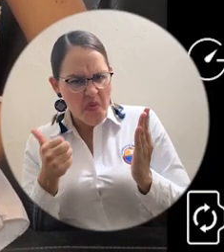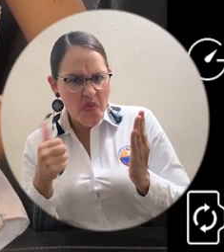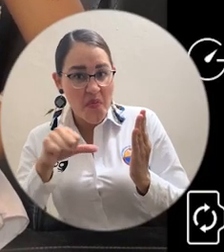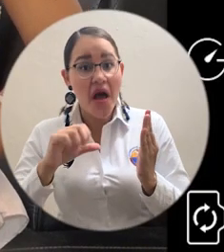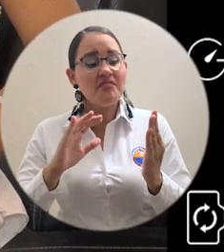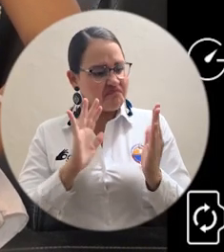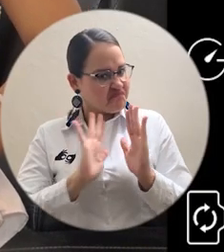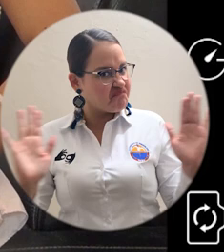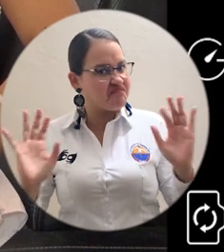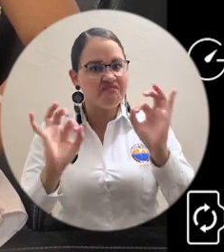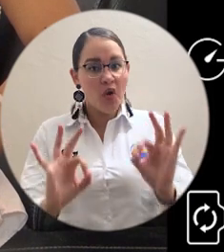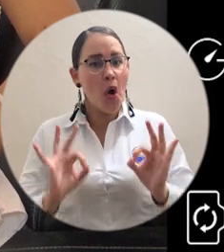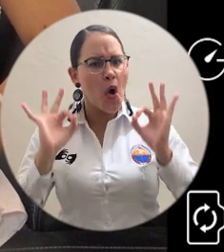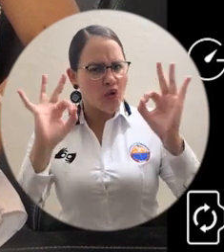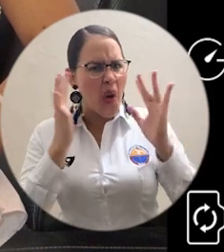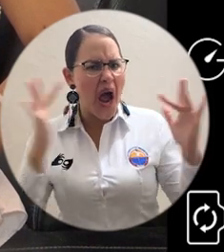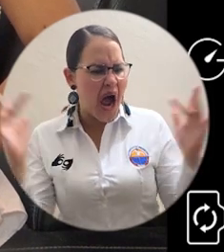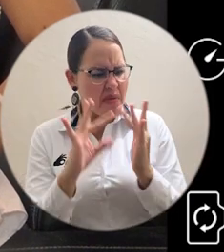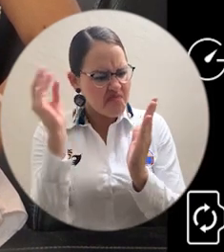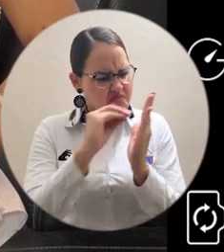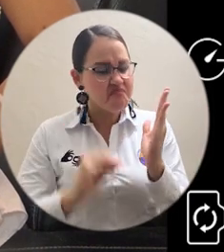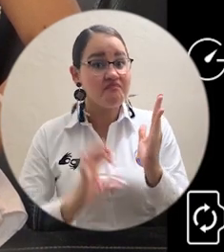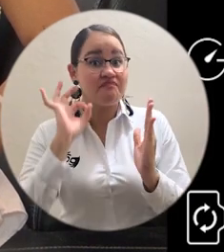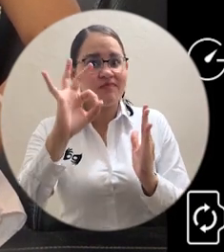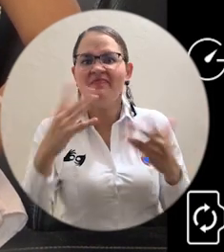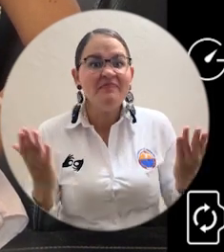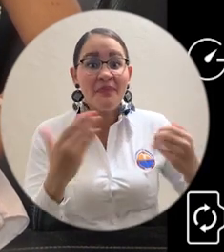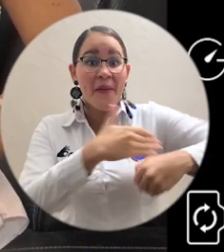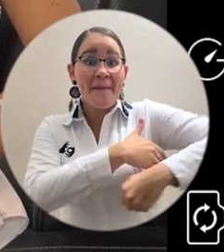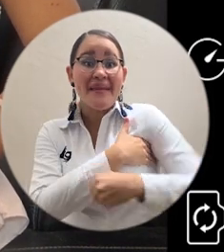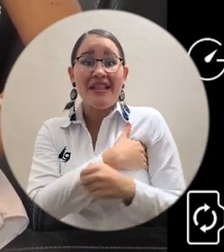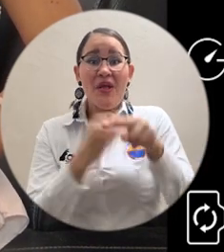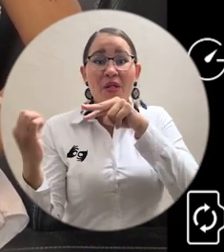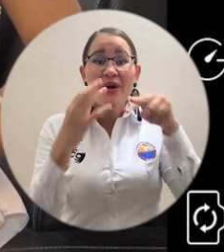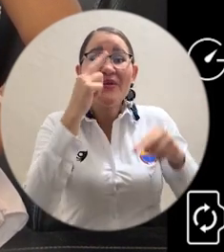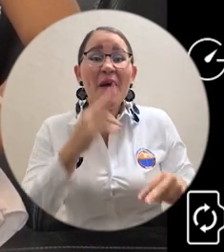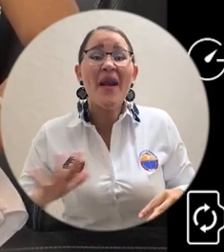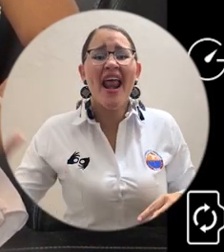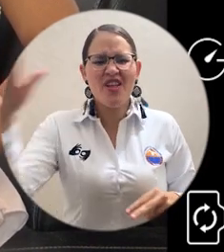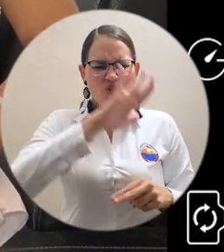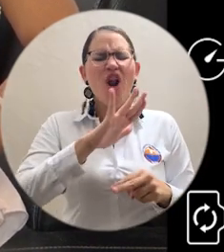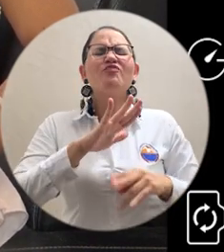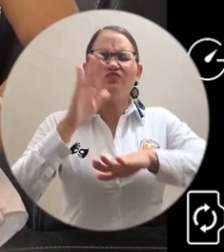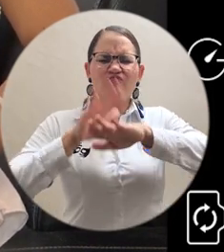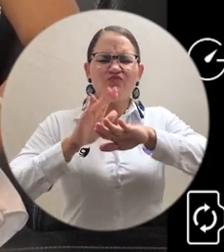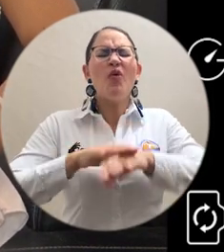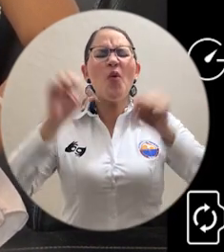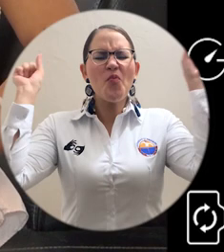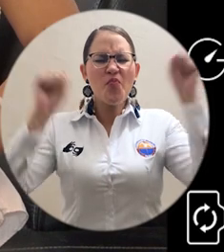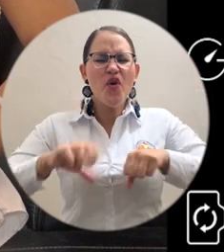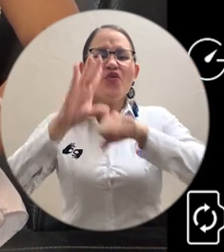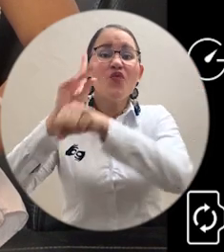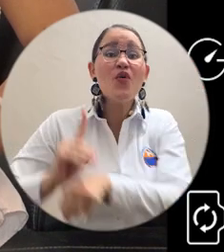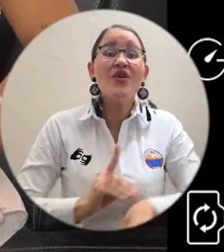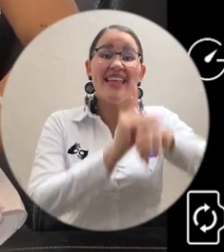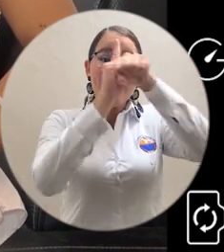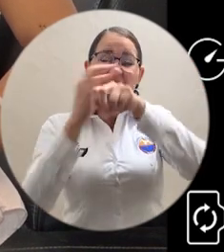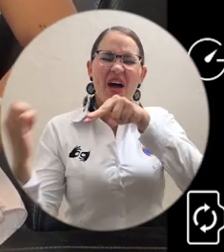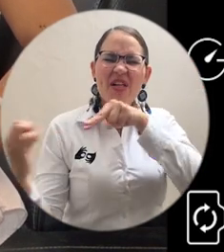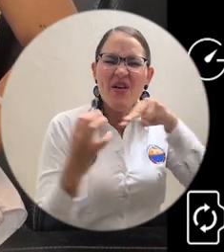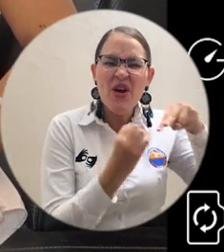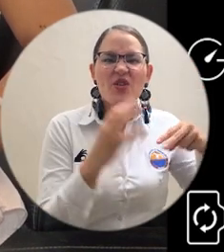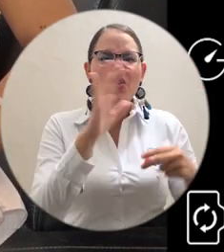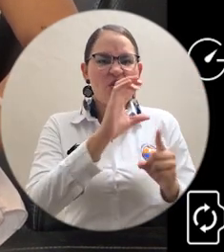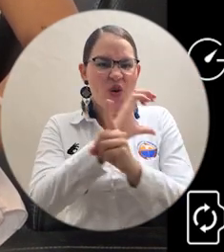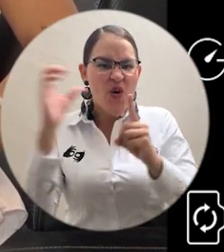Proceso de verificación de condiciones de calidad en los contenidos, el Ministerio de Educación Nacional otorgó registro calificado al nuevo